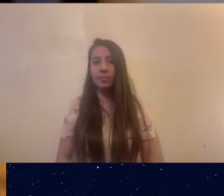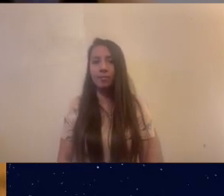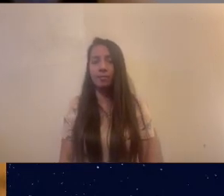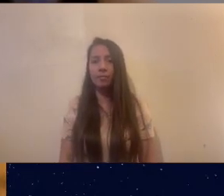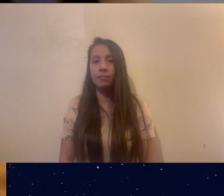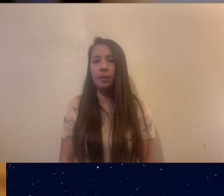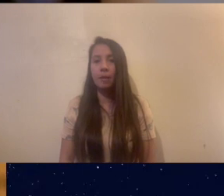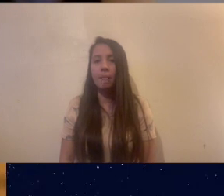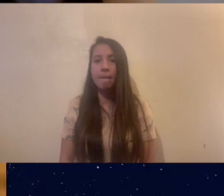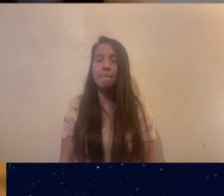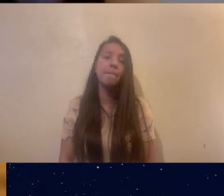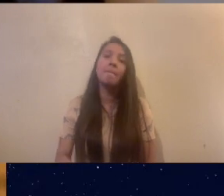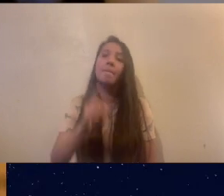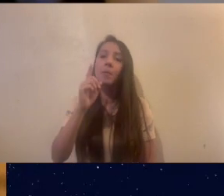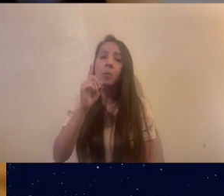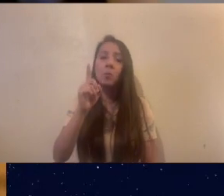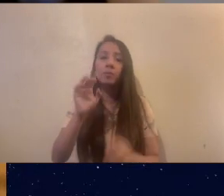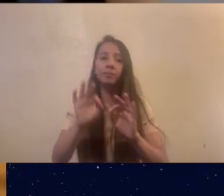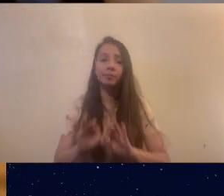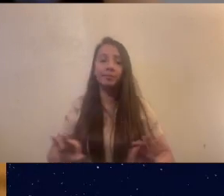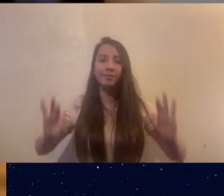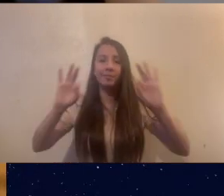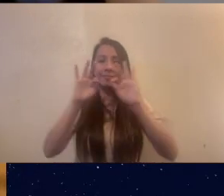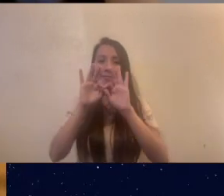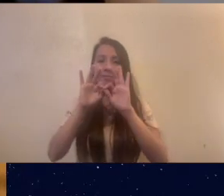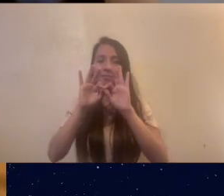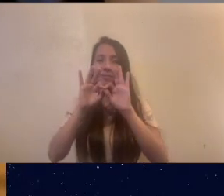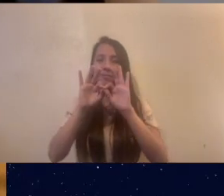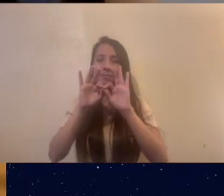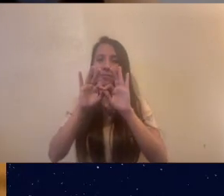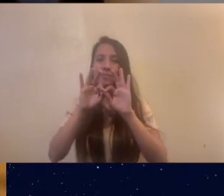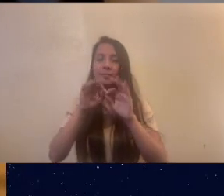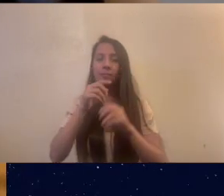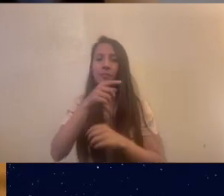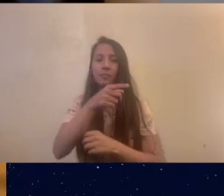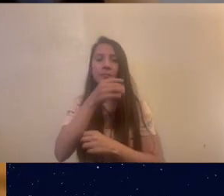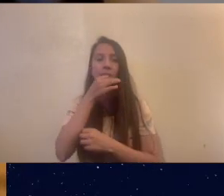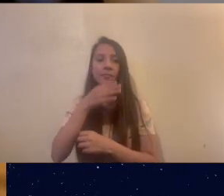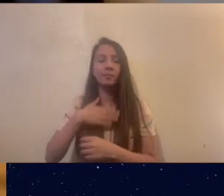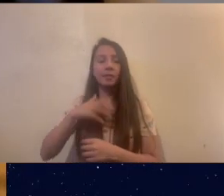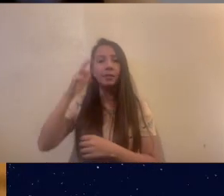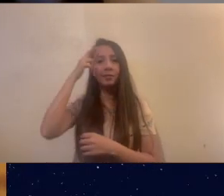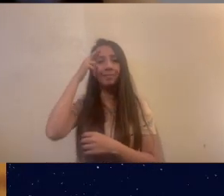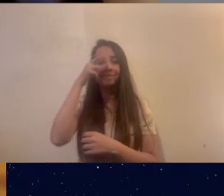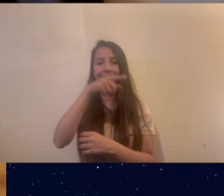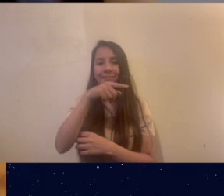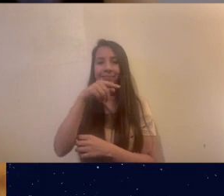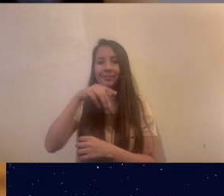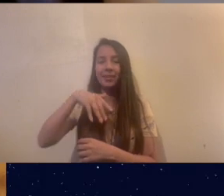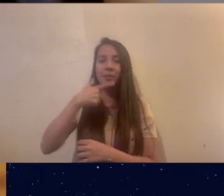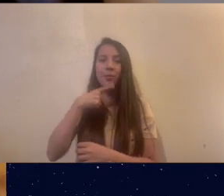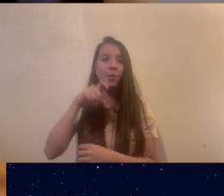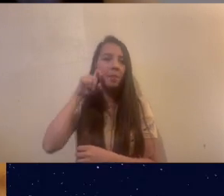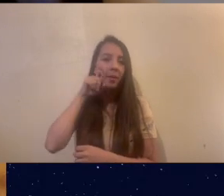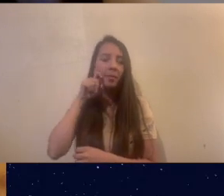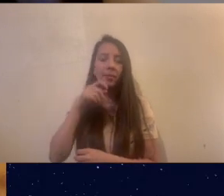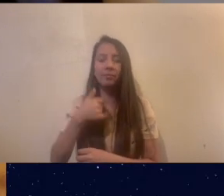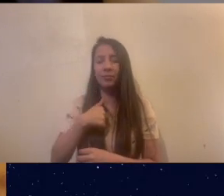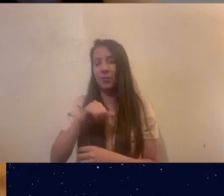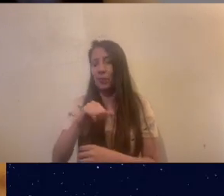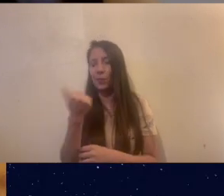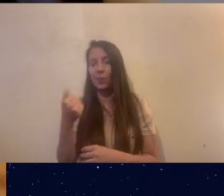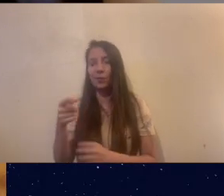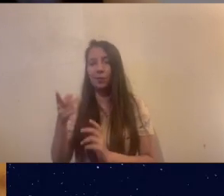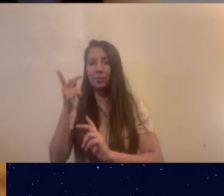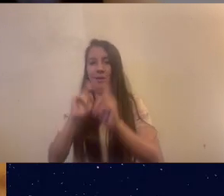diferente. Y un punto importante que me hizo recordar a María Inés cuando menciona los tomates y yo había mencionado los ajíes